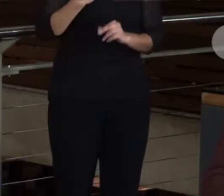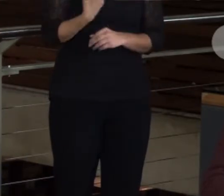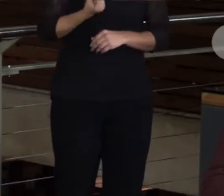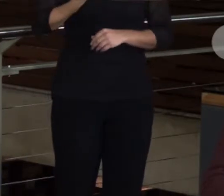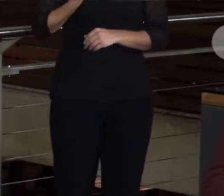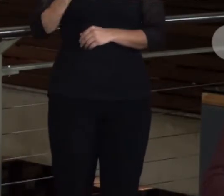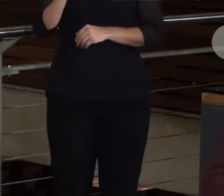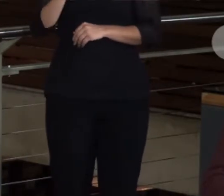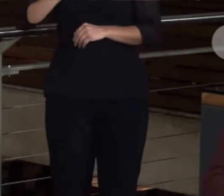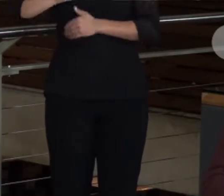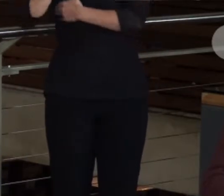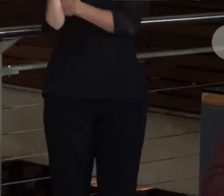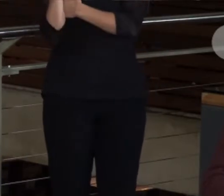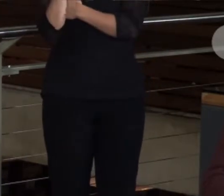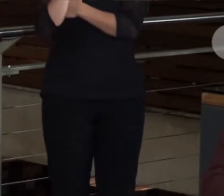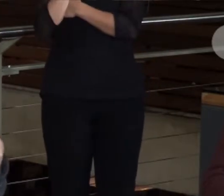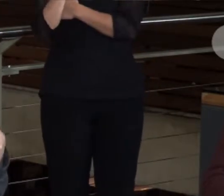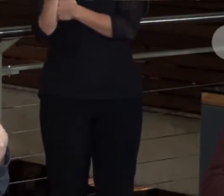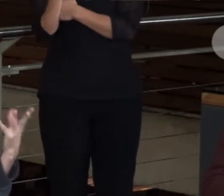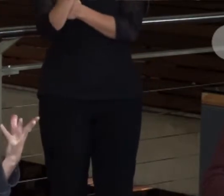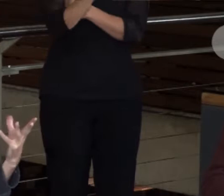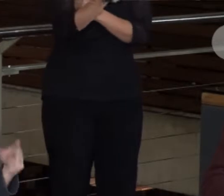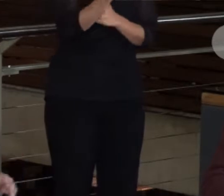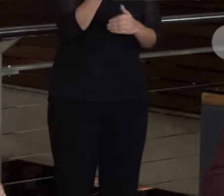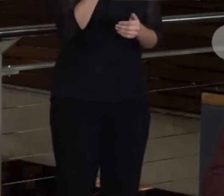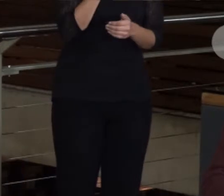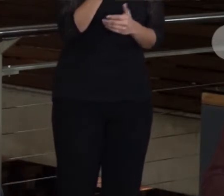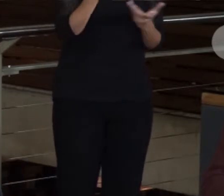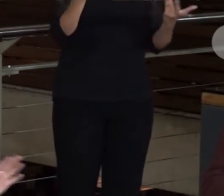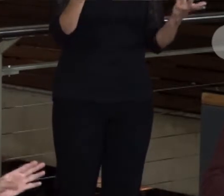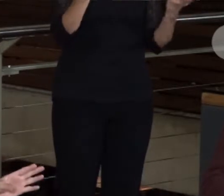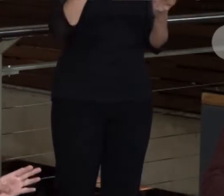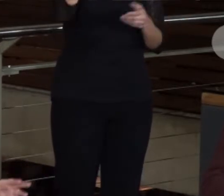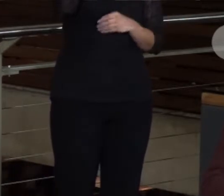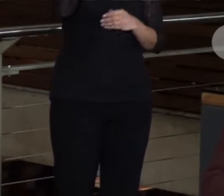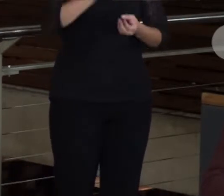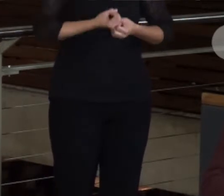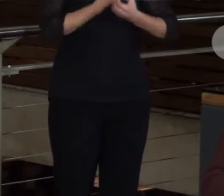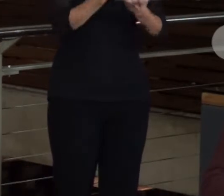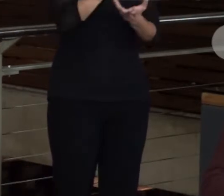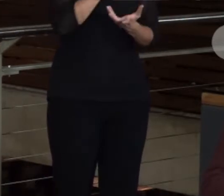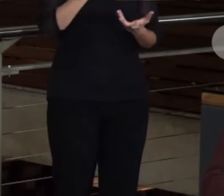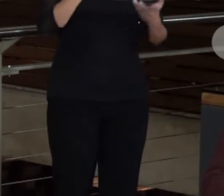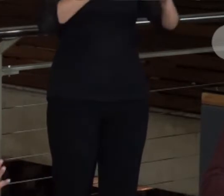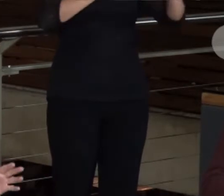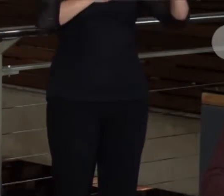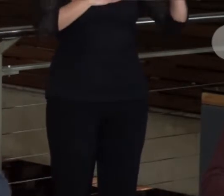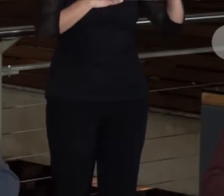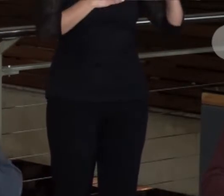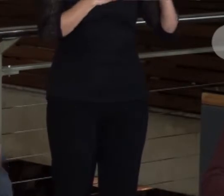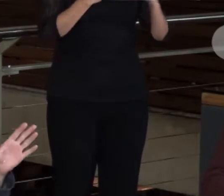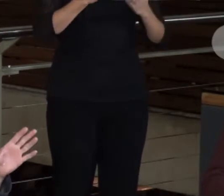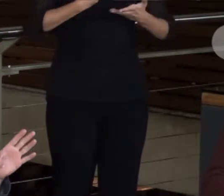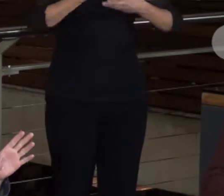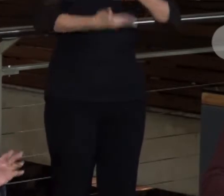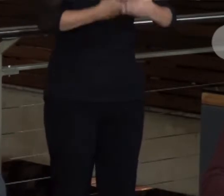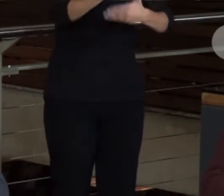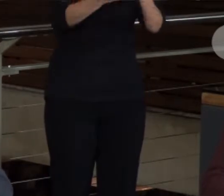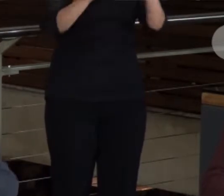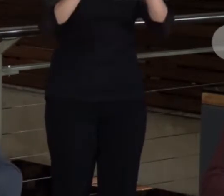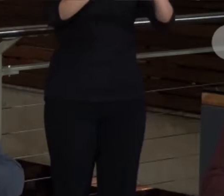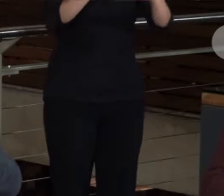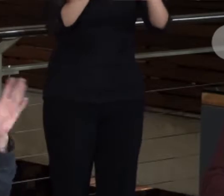a cuidar este niño amarlo con todo mi alma y se acabó el problema ese dolor se desapareció